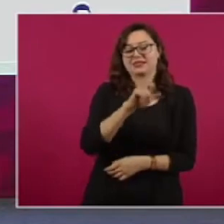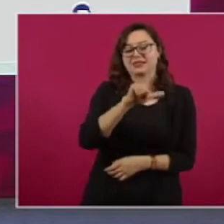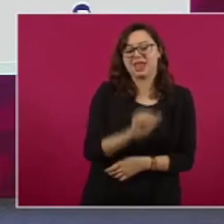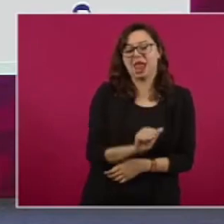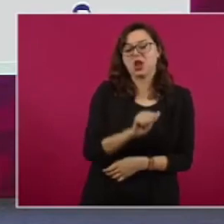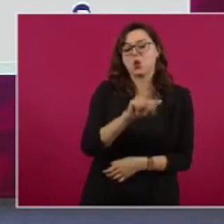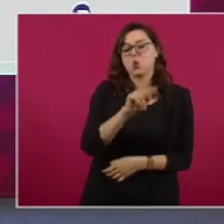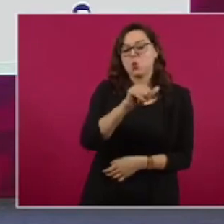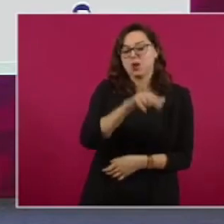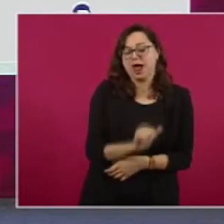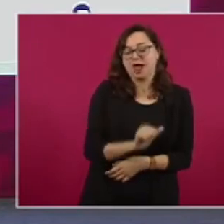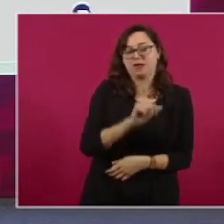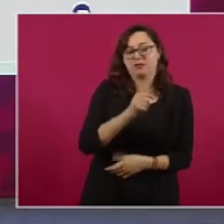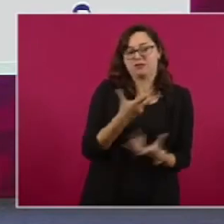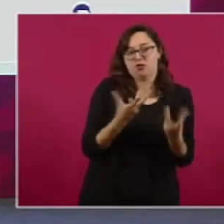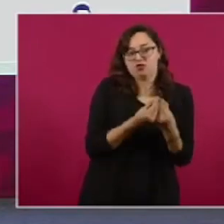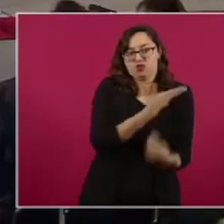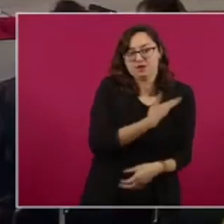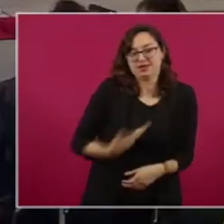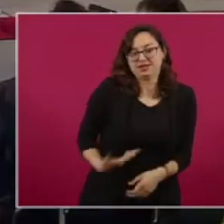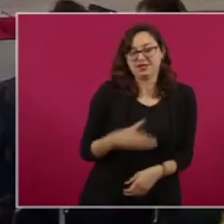de secretario de Seguridad.